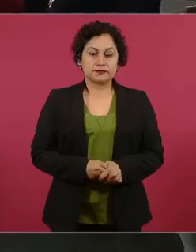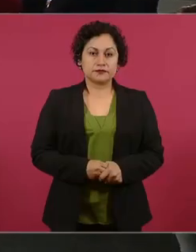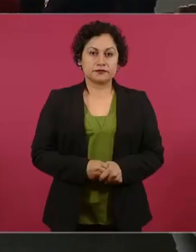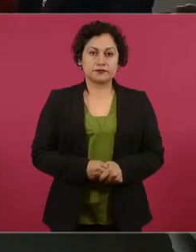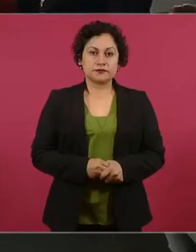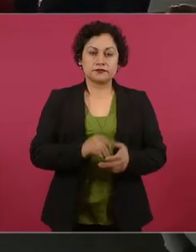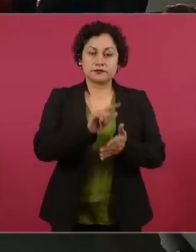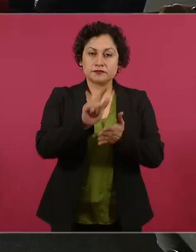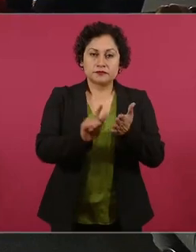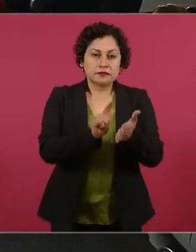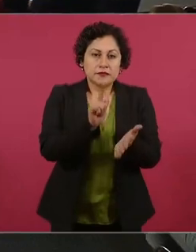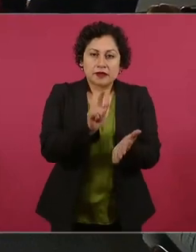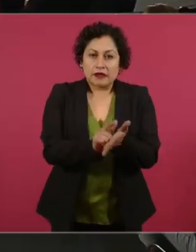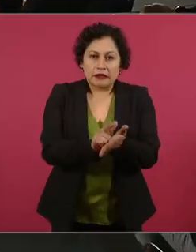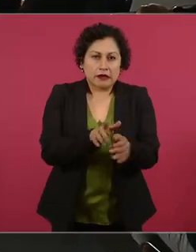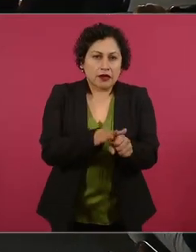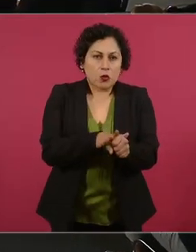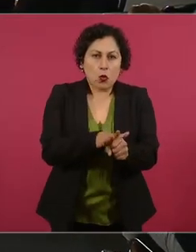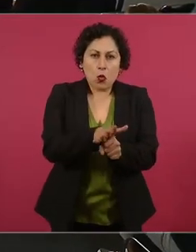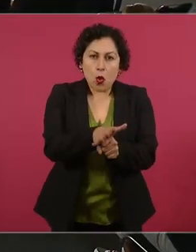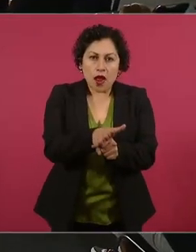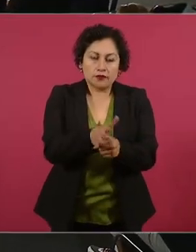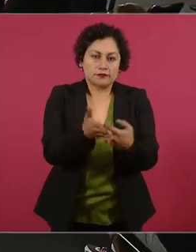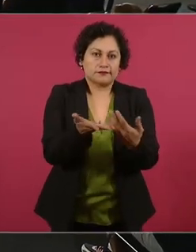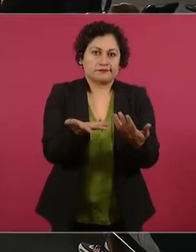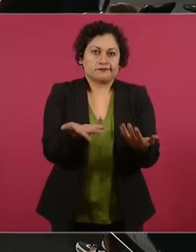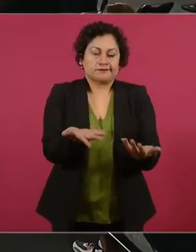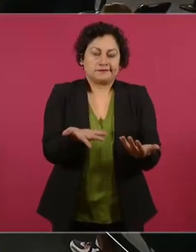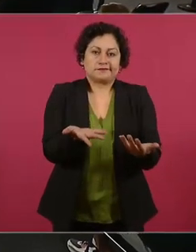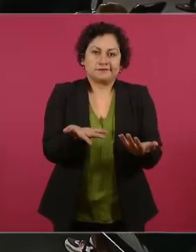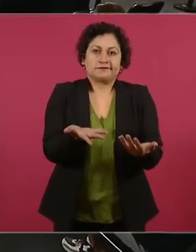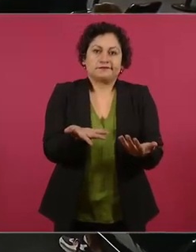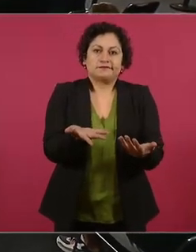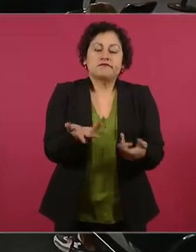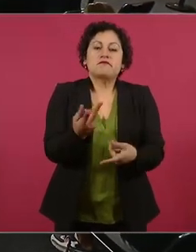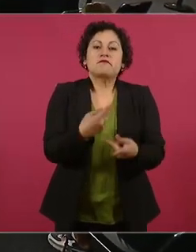le afecta a los